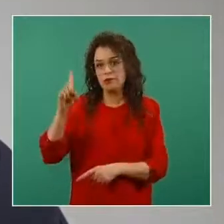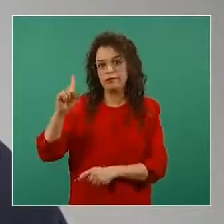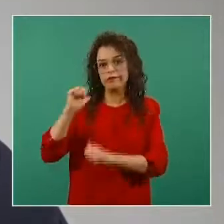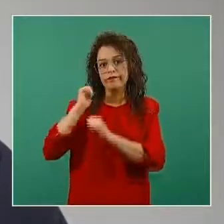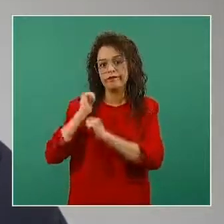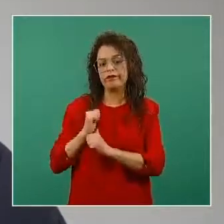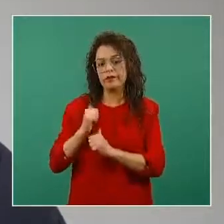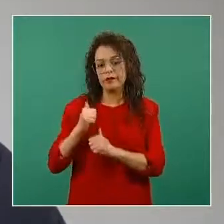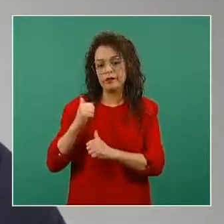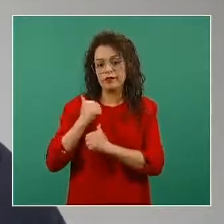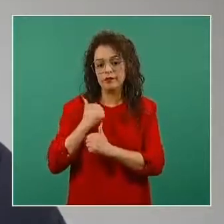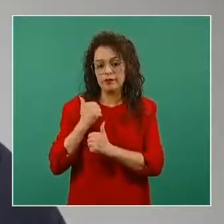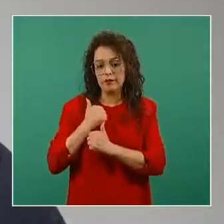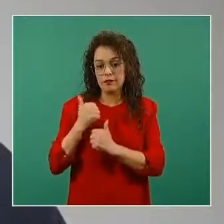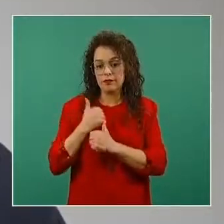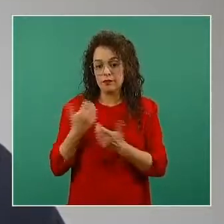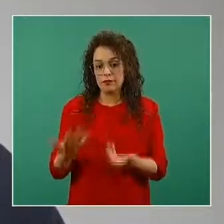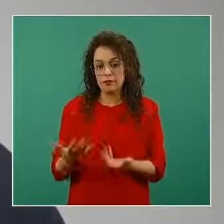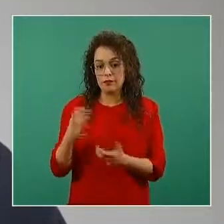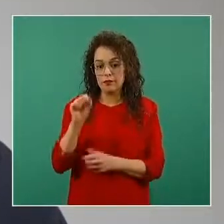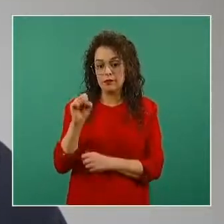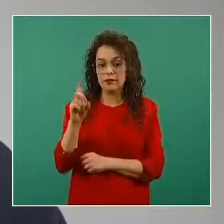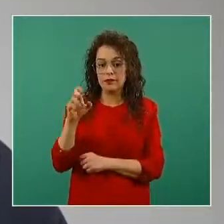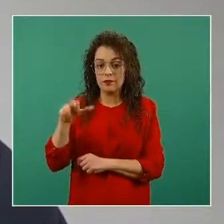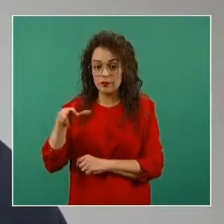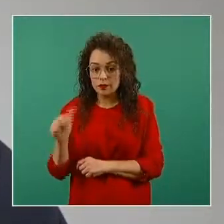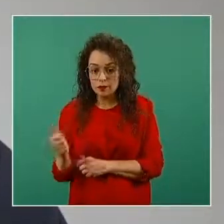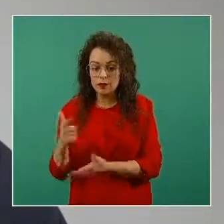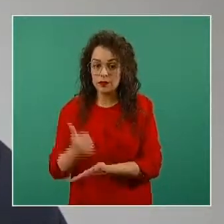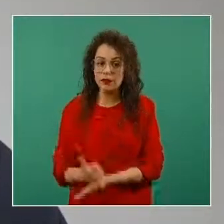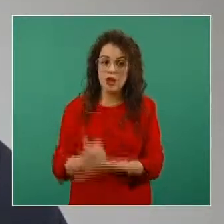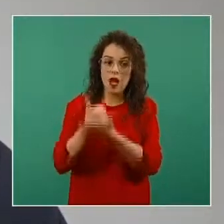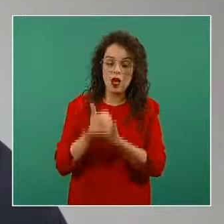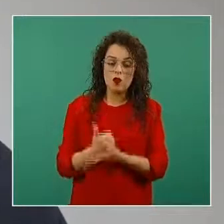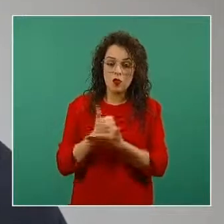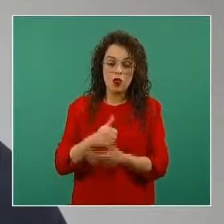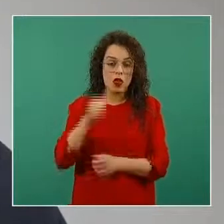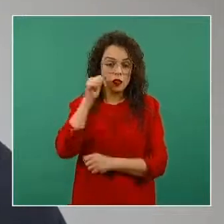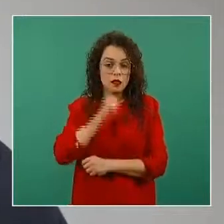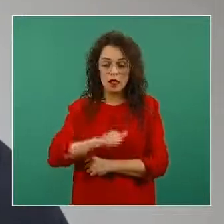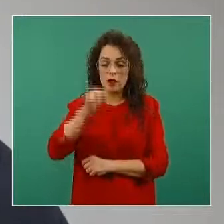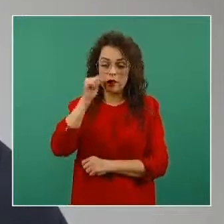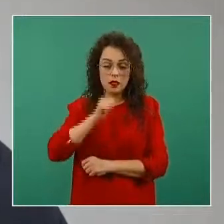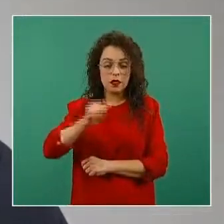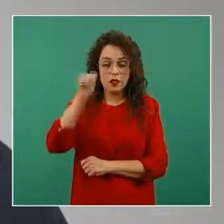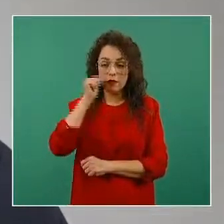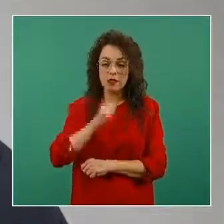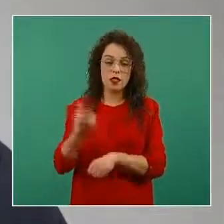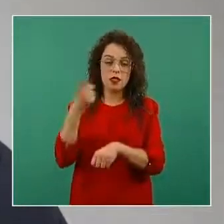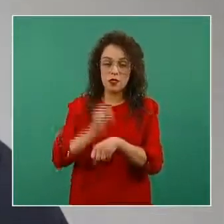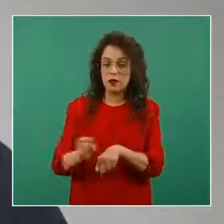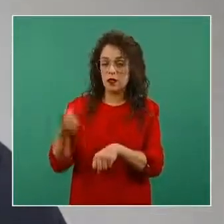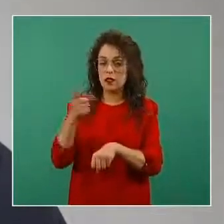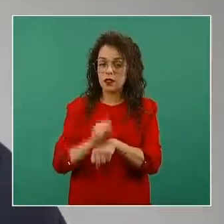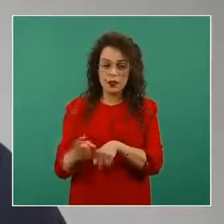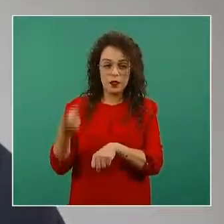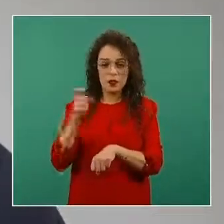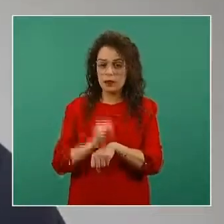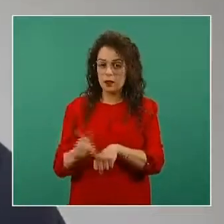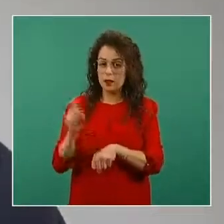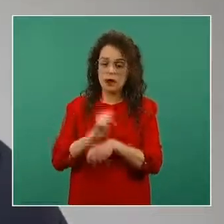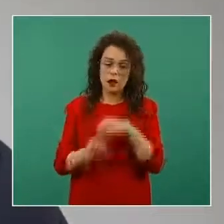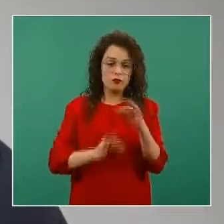una importantísima labor en poder hacer llegar siempre y todas las semanas de manera oportuna y de acuerdo a